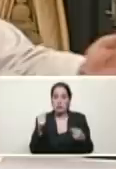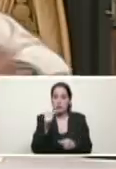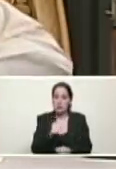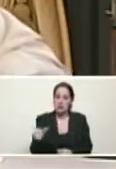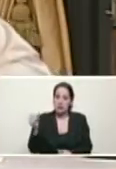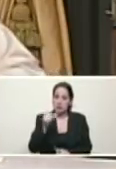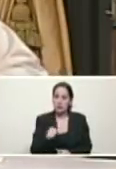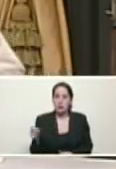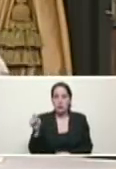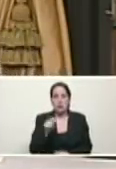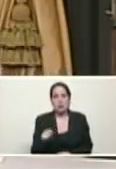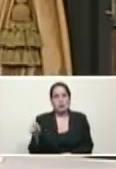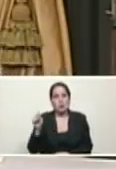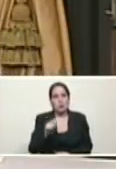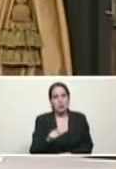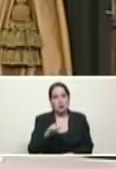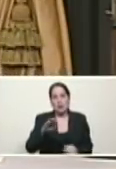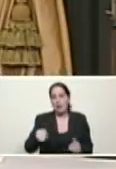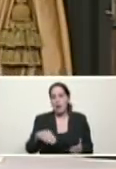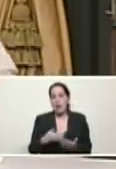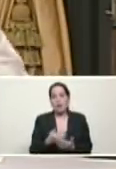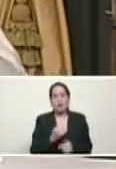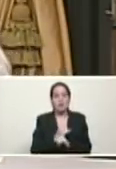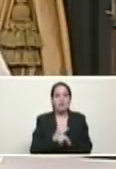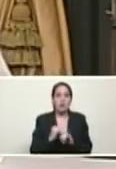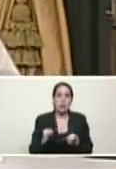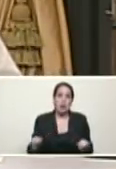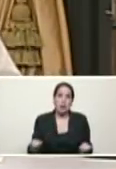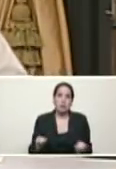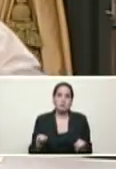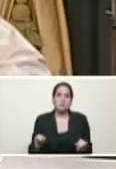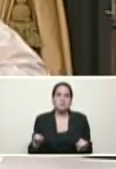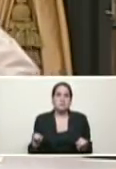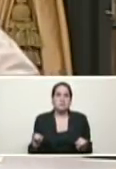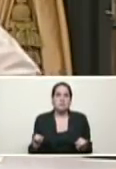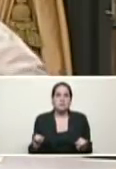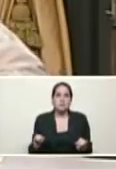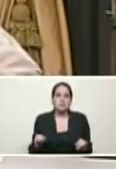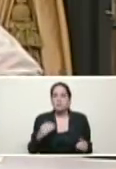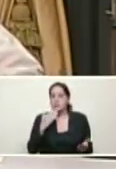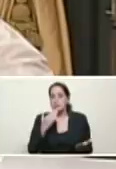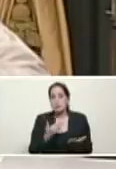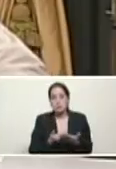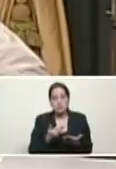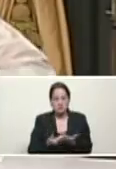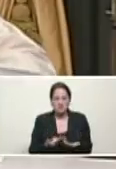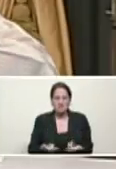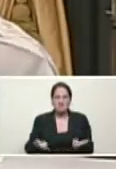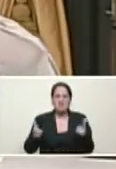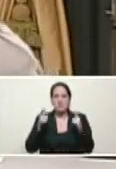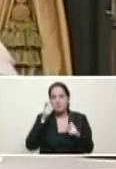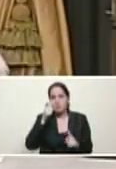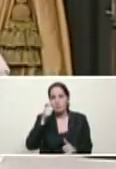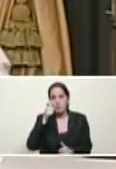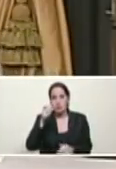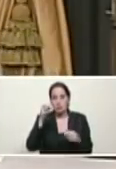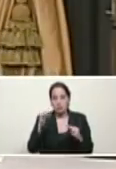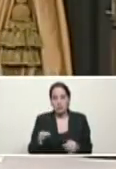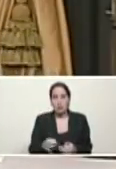estos meses hasta que podamos reponer plenamente, de manera permanente, segura, estable,